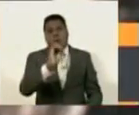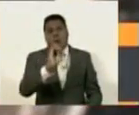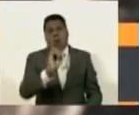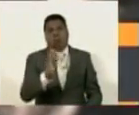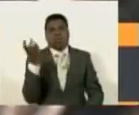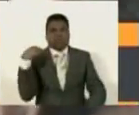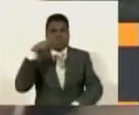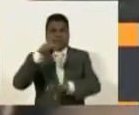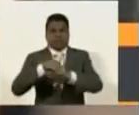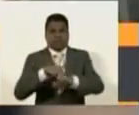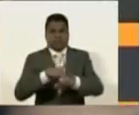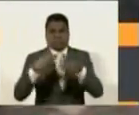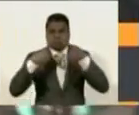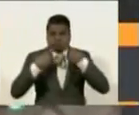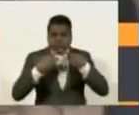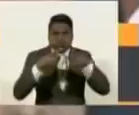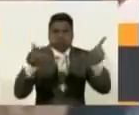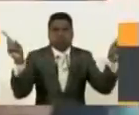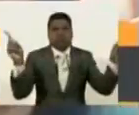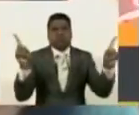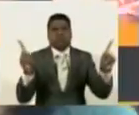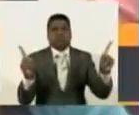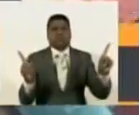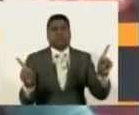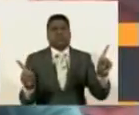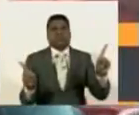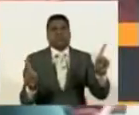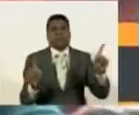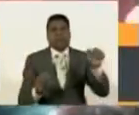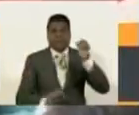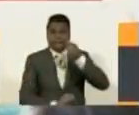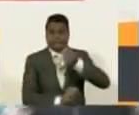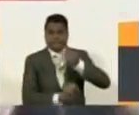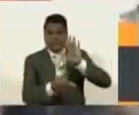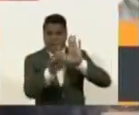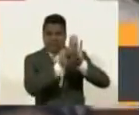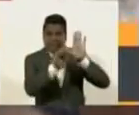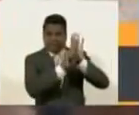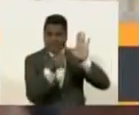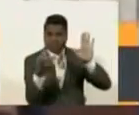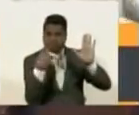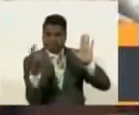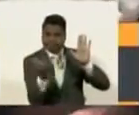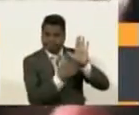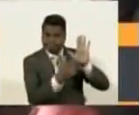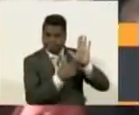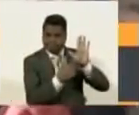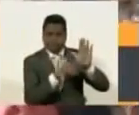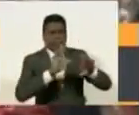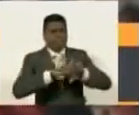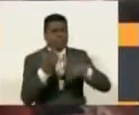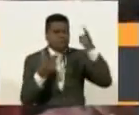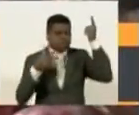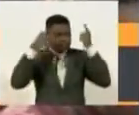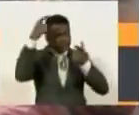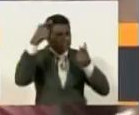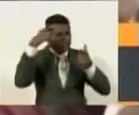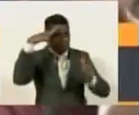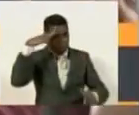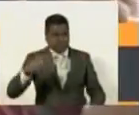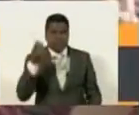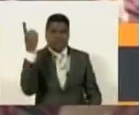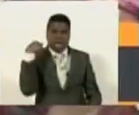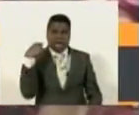Asamblea Nacional Constituyente. Ahí están las bases legales. ¿Por qué el comandante Hugo Chávez, cuando ganó